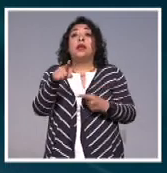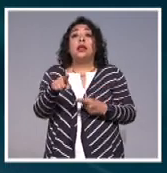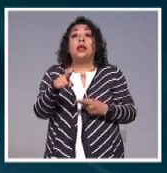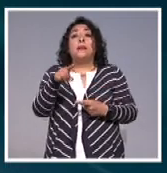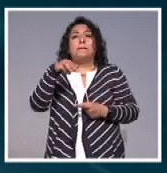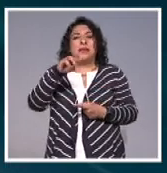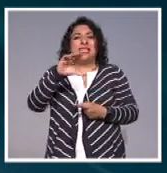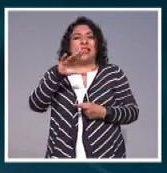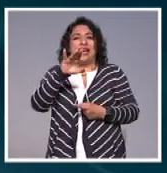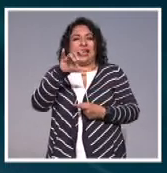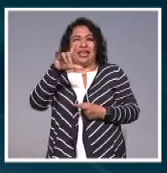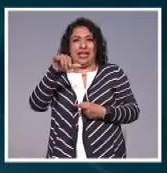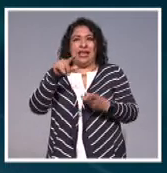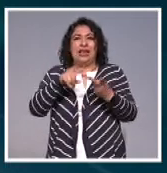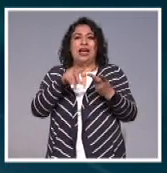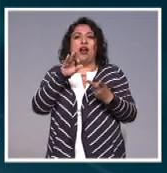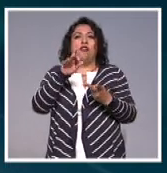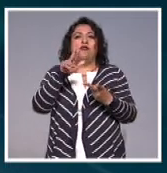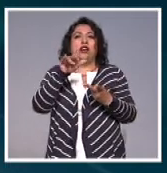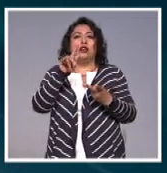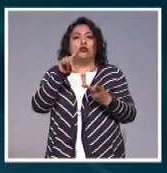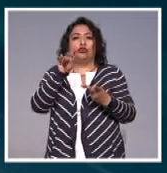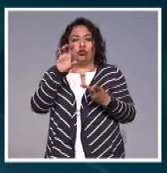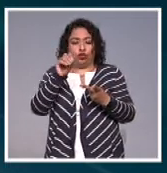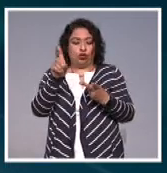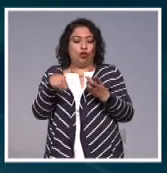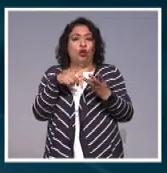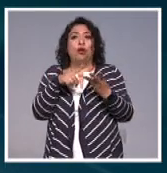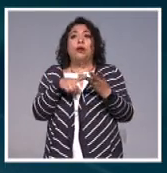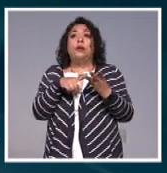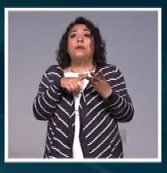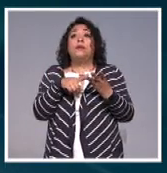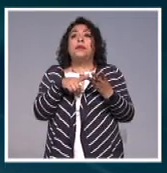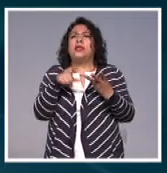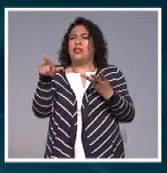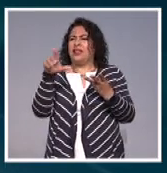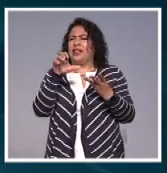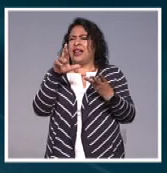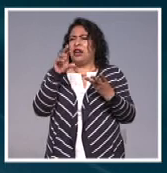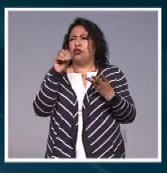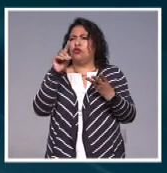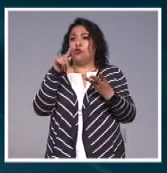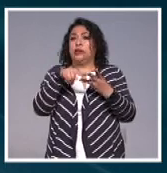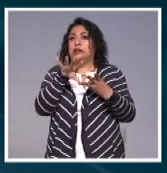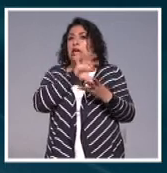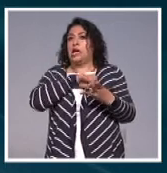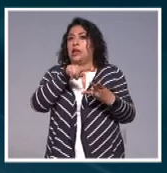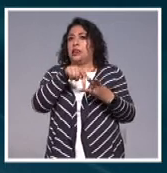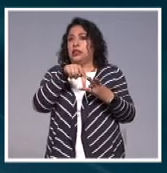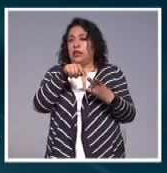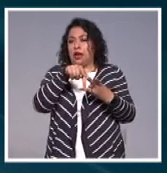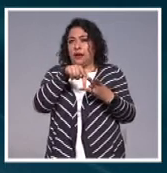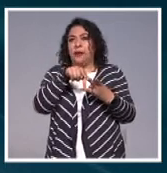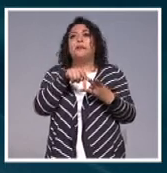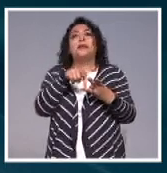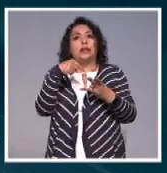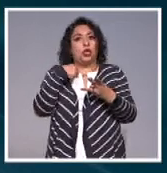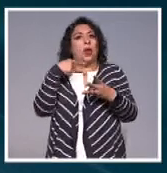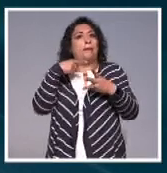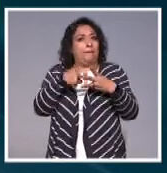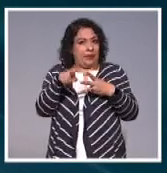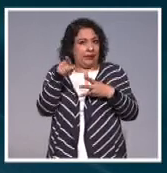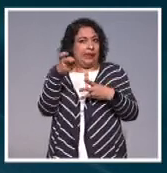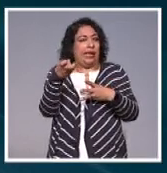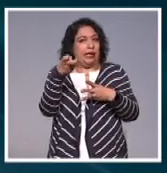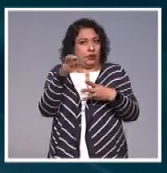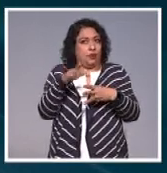de Micaela. Va a estar Fausto de Uno, que Carlos Fuentes, por cierto, era fan de esta ópera. Por eso empecé yo con